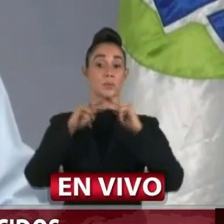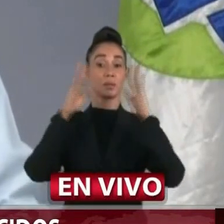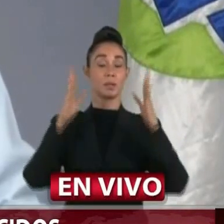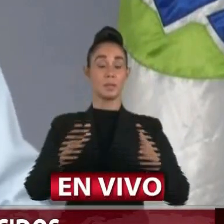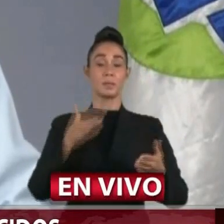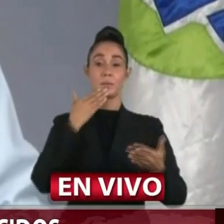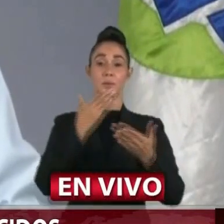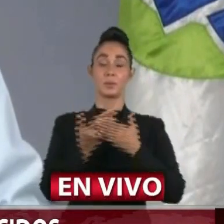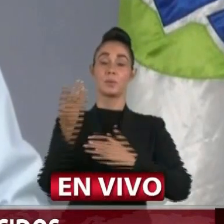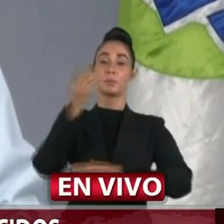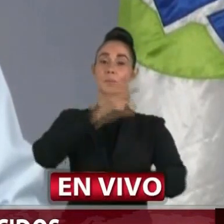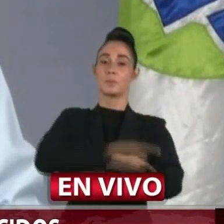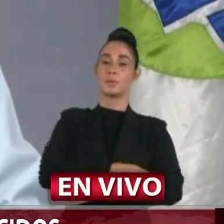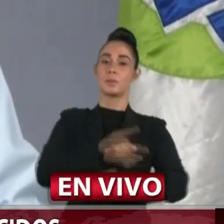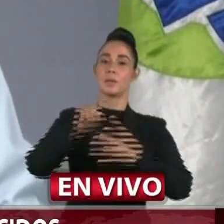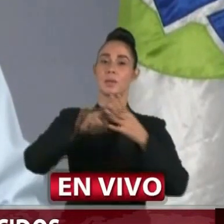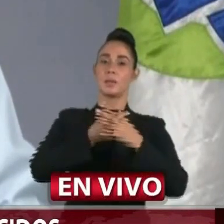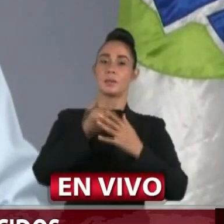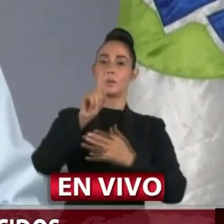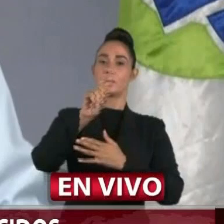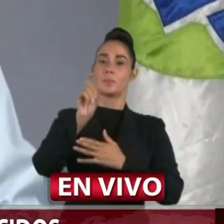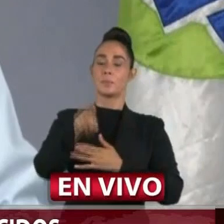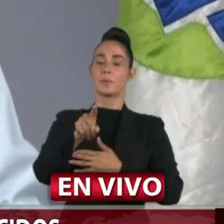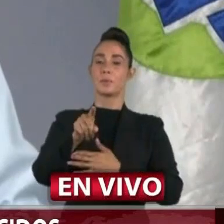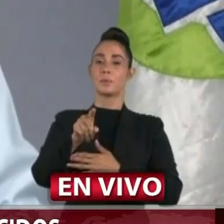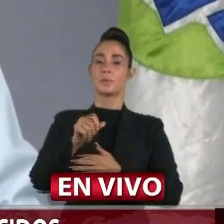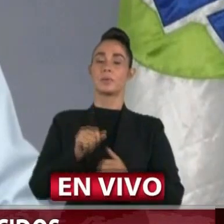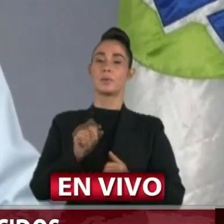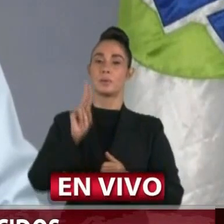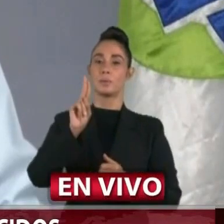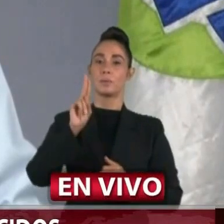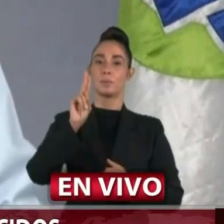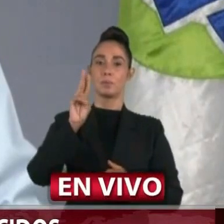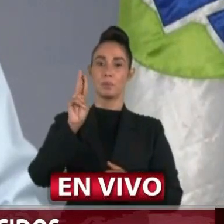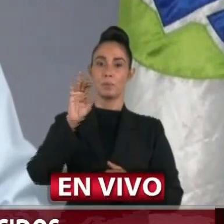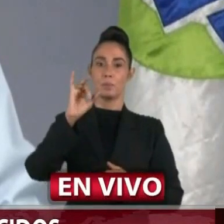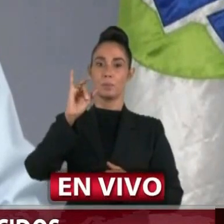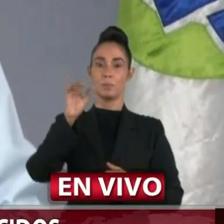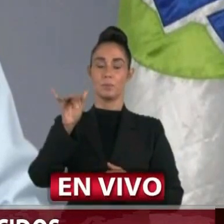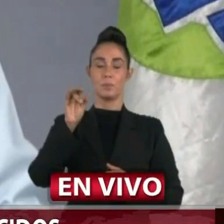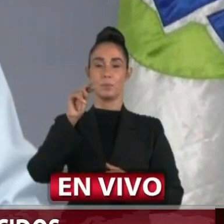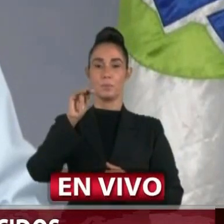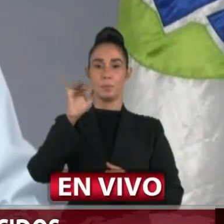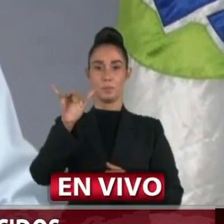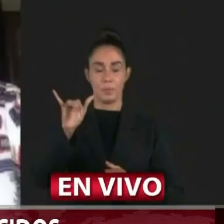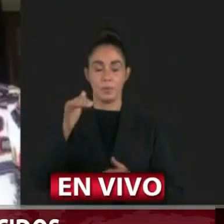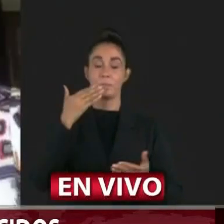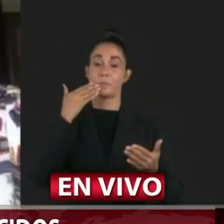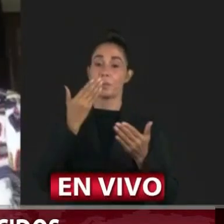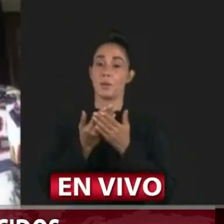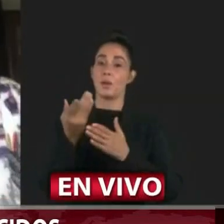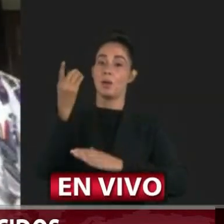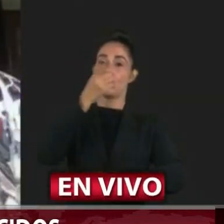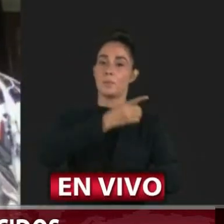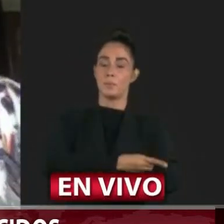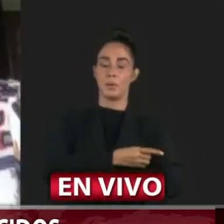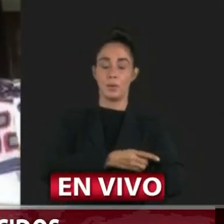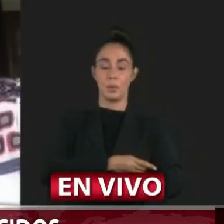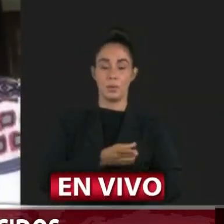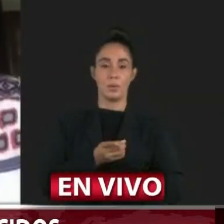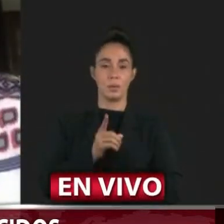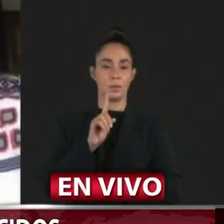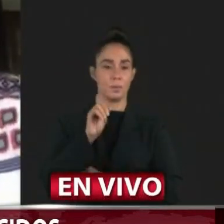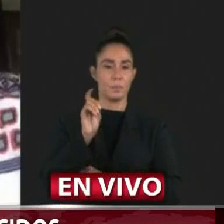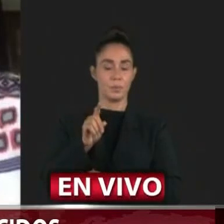ministro, y buenos días. Iniciamos con Winnie Polanco. Muy buenos días, señor ministro. El